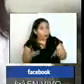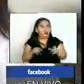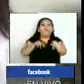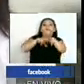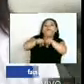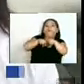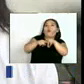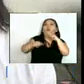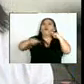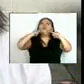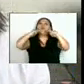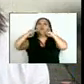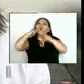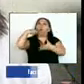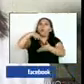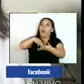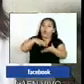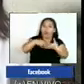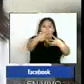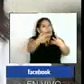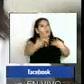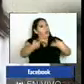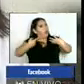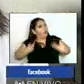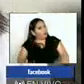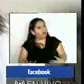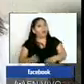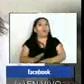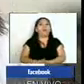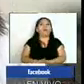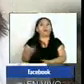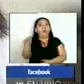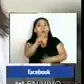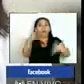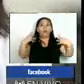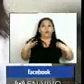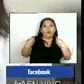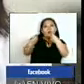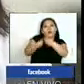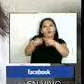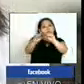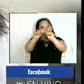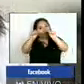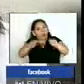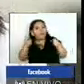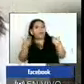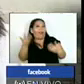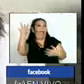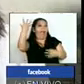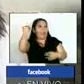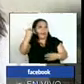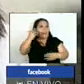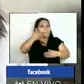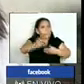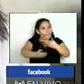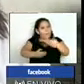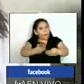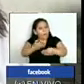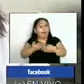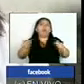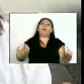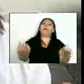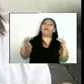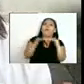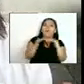democráticas, los avances en cuanto a derechos, en cuanto al sistema social que se ha venido construyendo, y eso nos motiva a nosotros, por